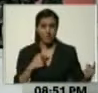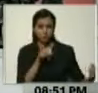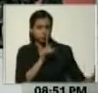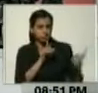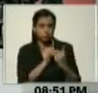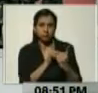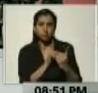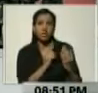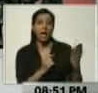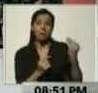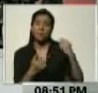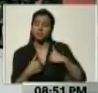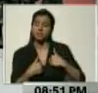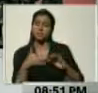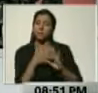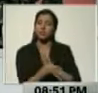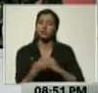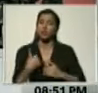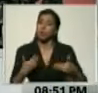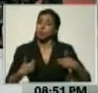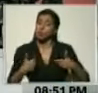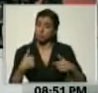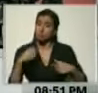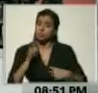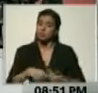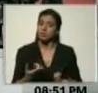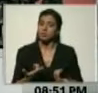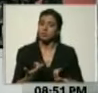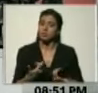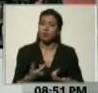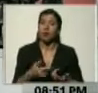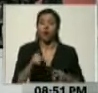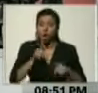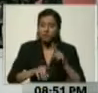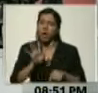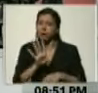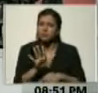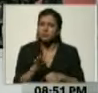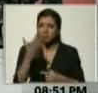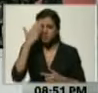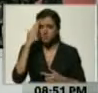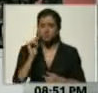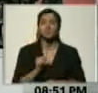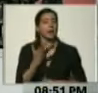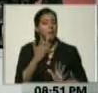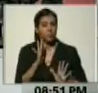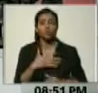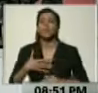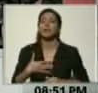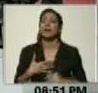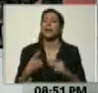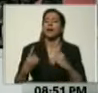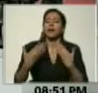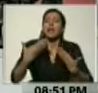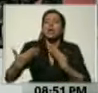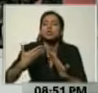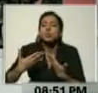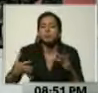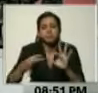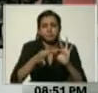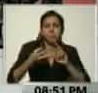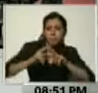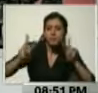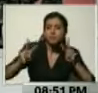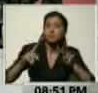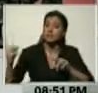Porque soy uno de los afectados, porque cuando eso es así, usted debería, si usted quiere la reconciliación nacional, hablar con todos. Conmigo nadie